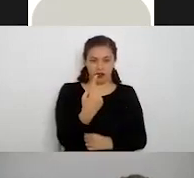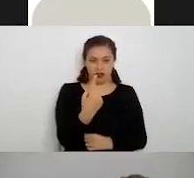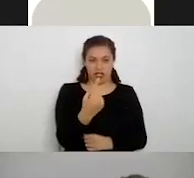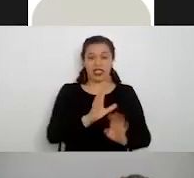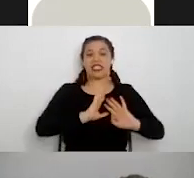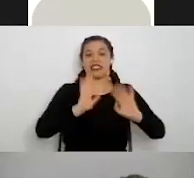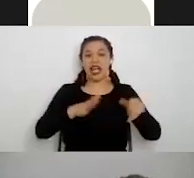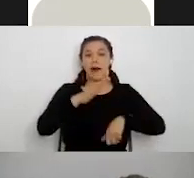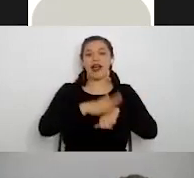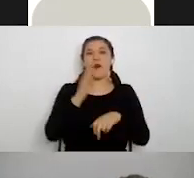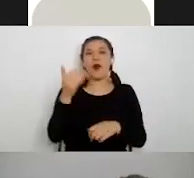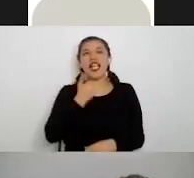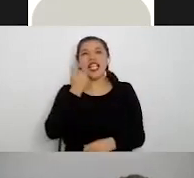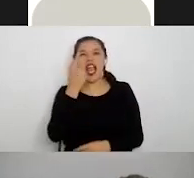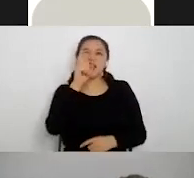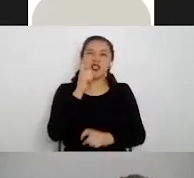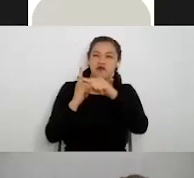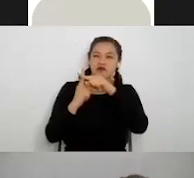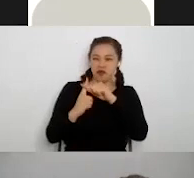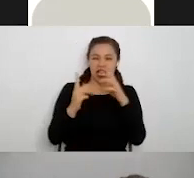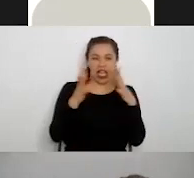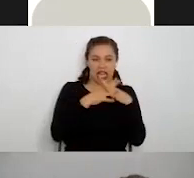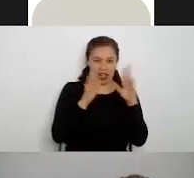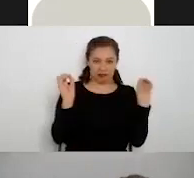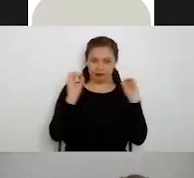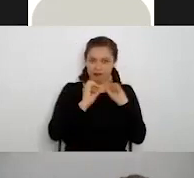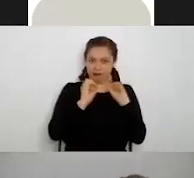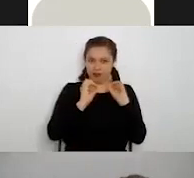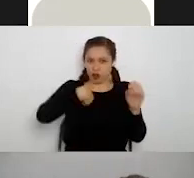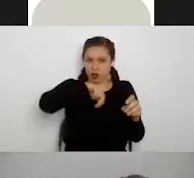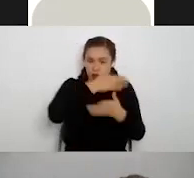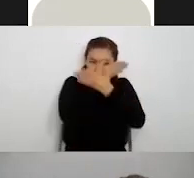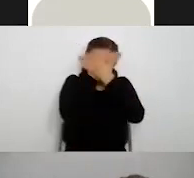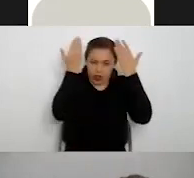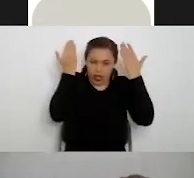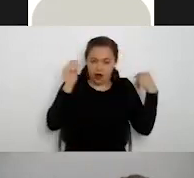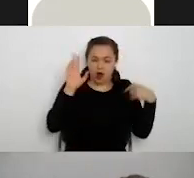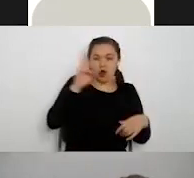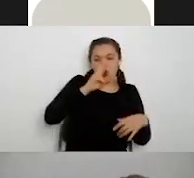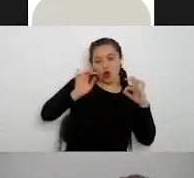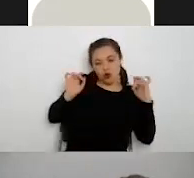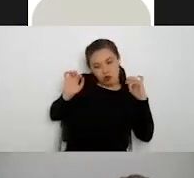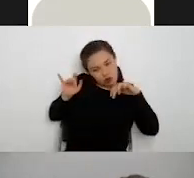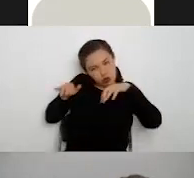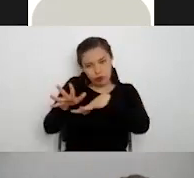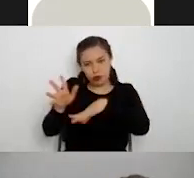más optimista, porque no estaba la guerra. Aquí todavía no existía la invasión